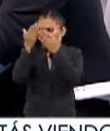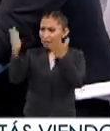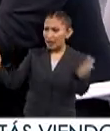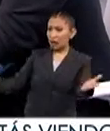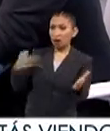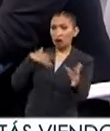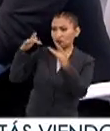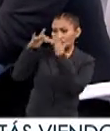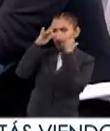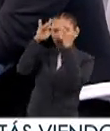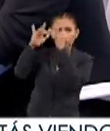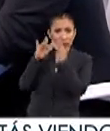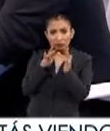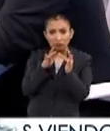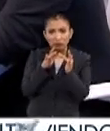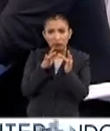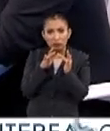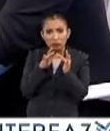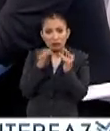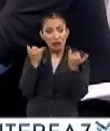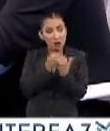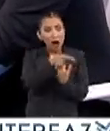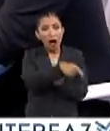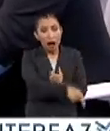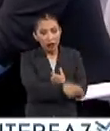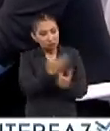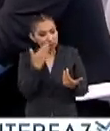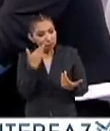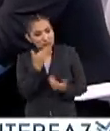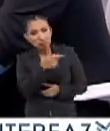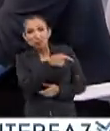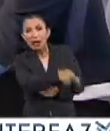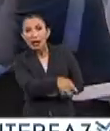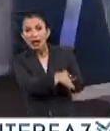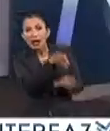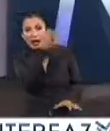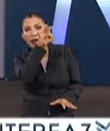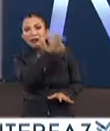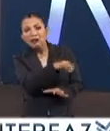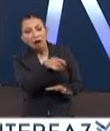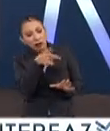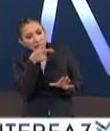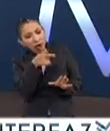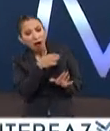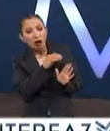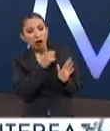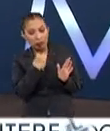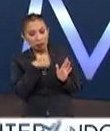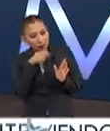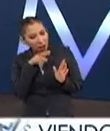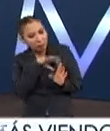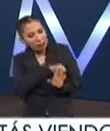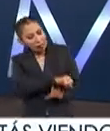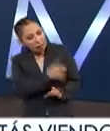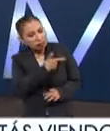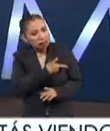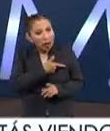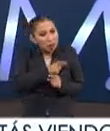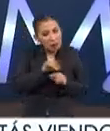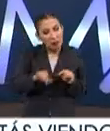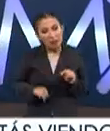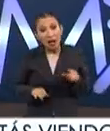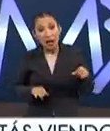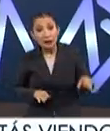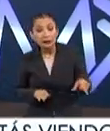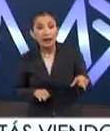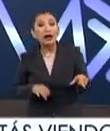e interconectado, la gracia está en encontrar aquello que a uno le gusta, que a uno le